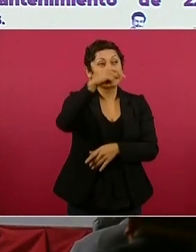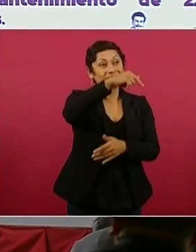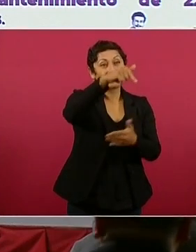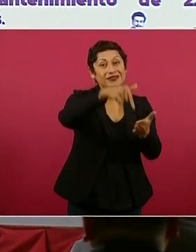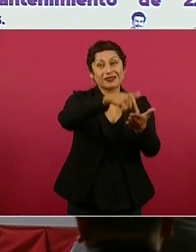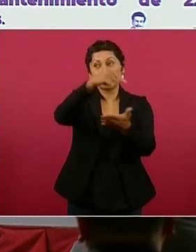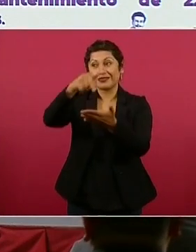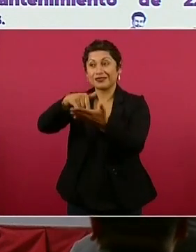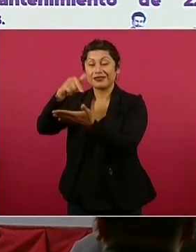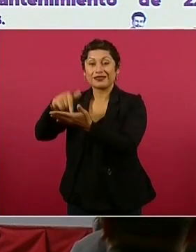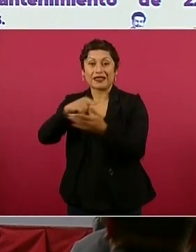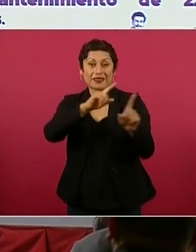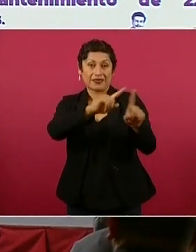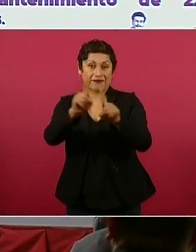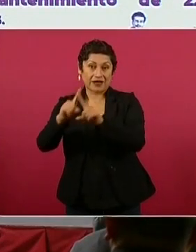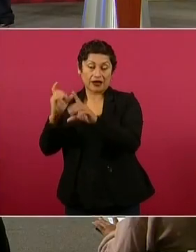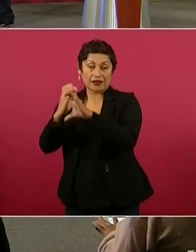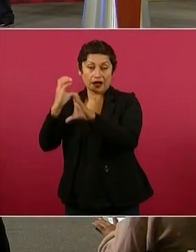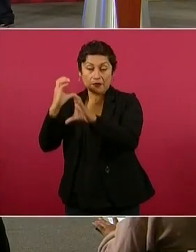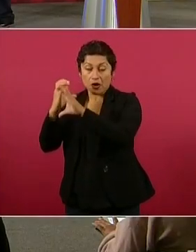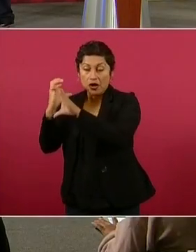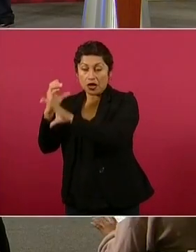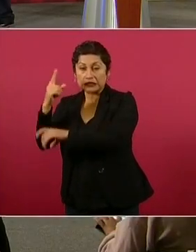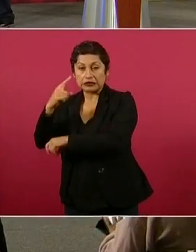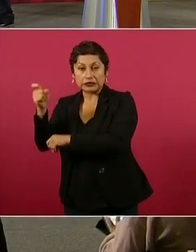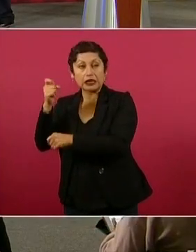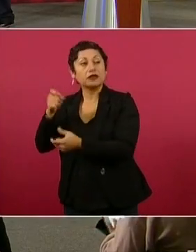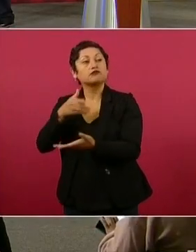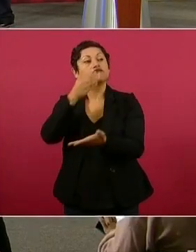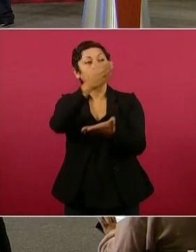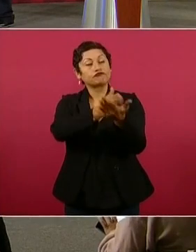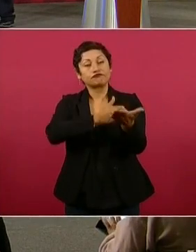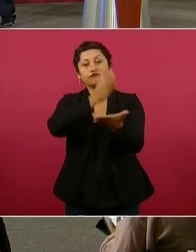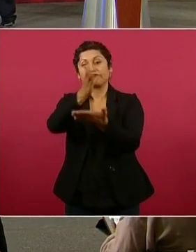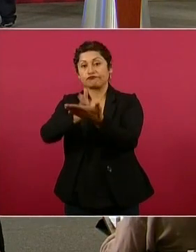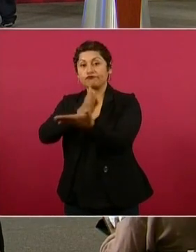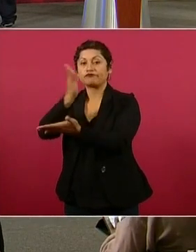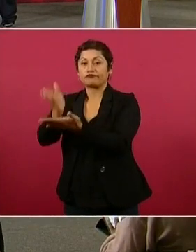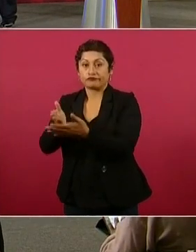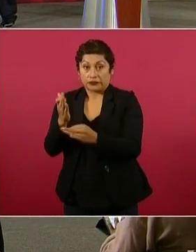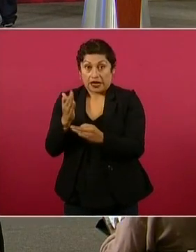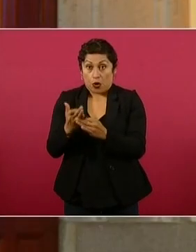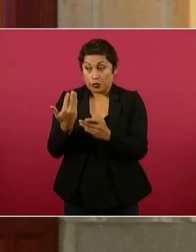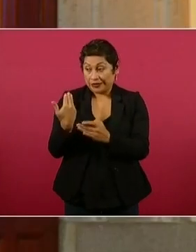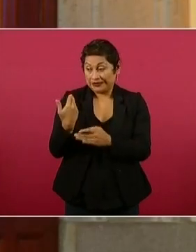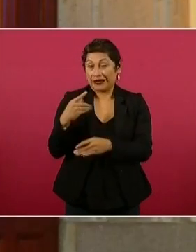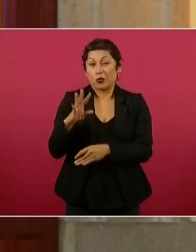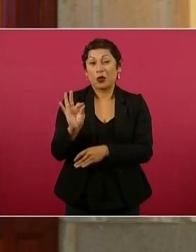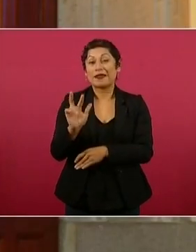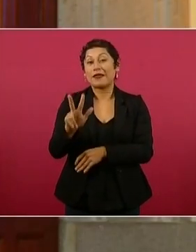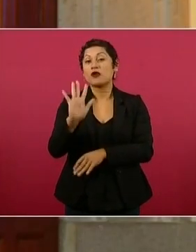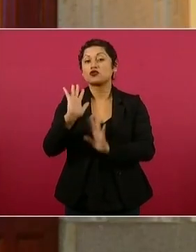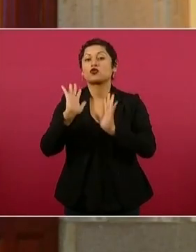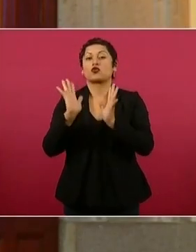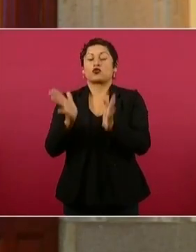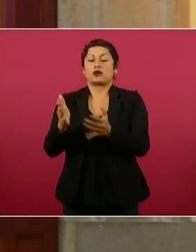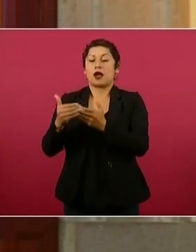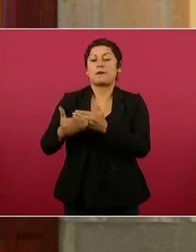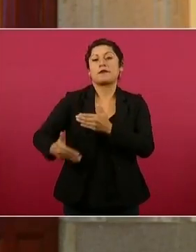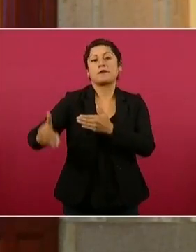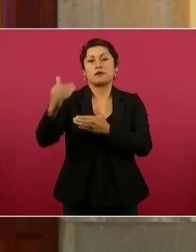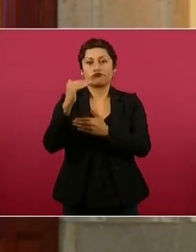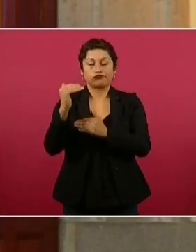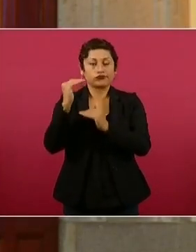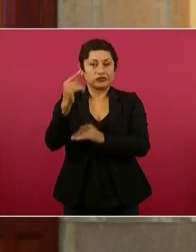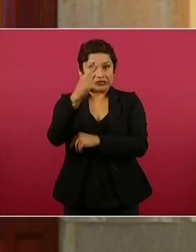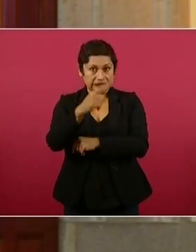en proceso de incorporarse. Actualmente hay 48 pipas y se va a incrementar hasta 100 pipas.